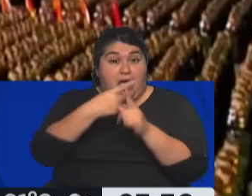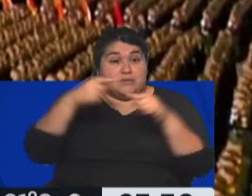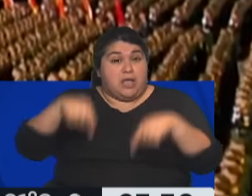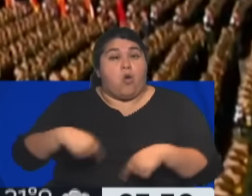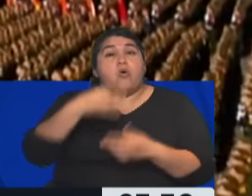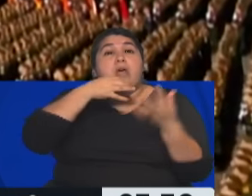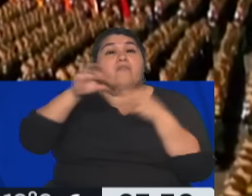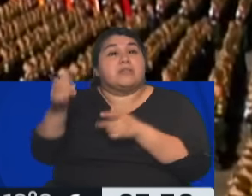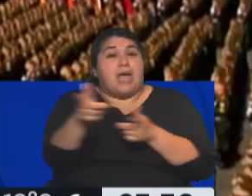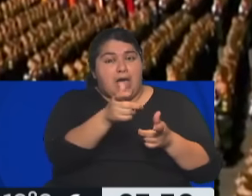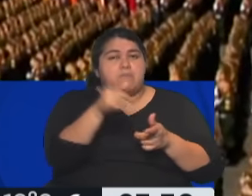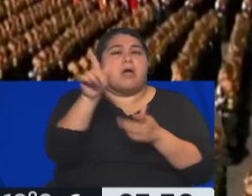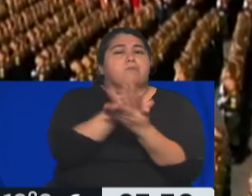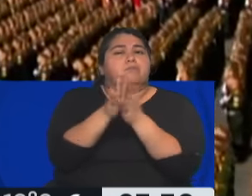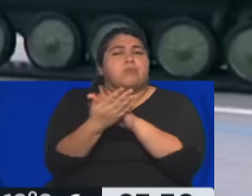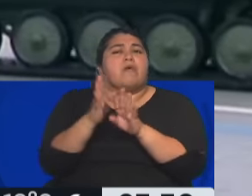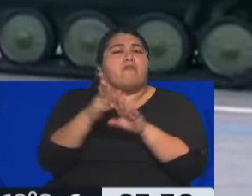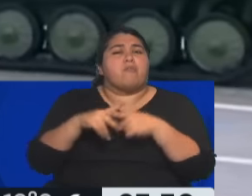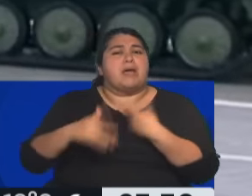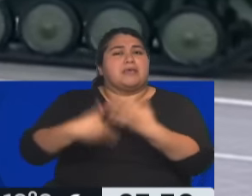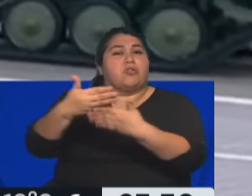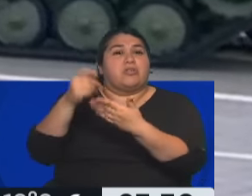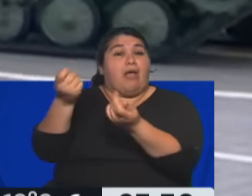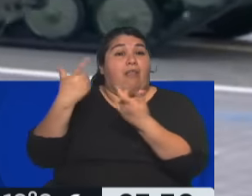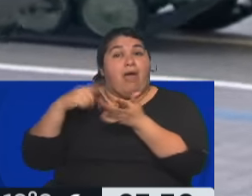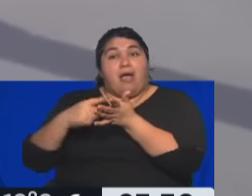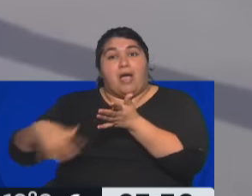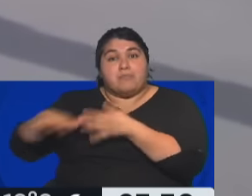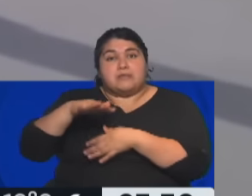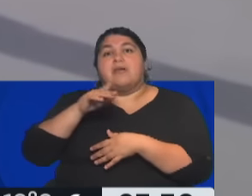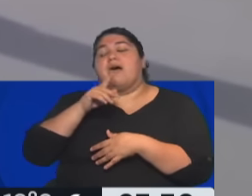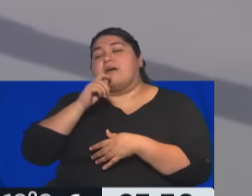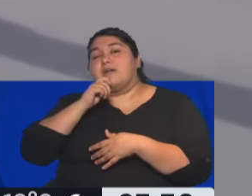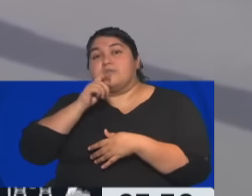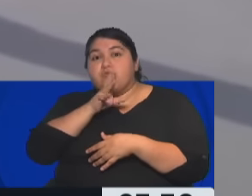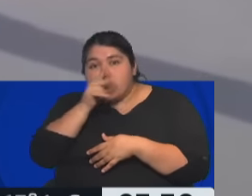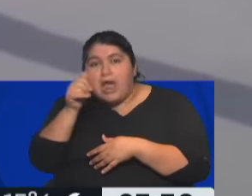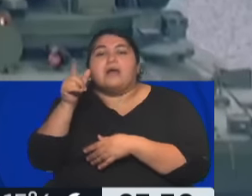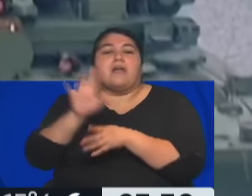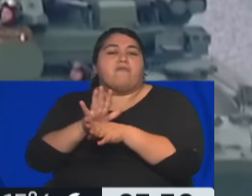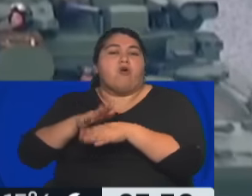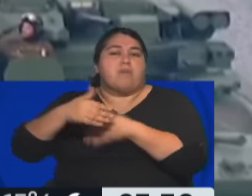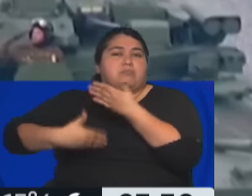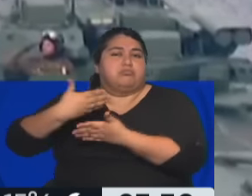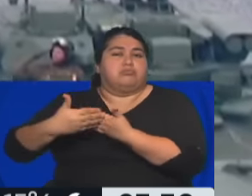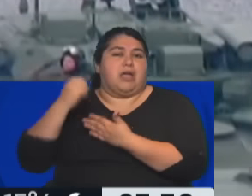directa, le da a cambio componentes tecnológicos que permiten a Moscú mantener en funcionamiento su complejo industrial militar.